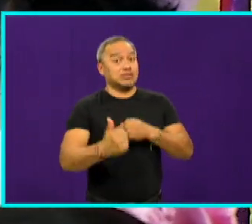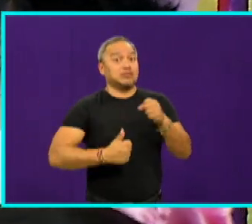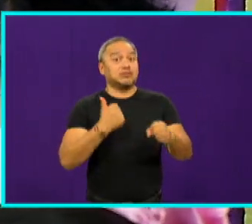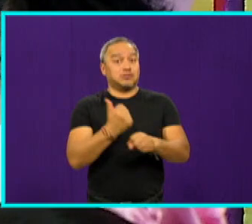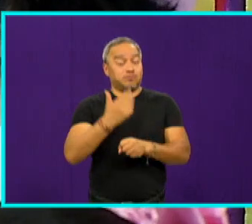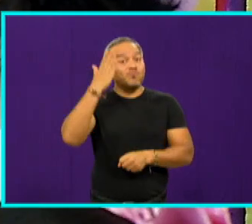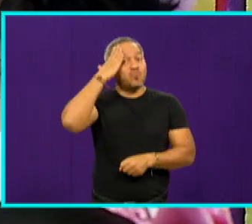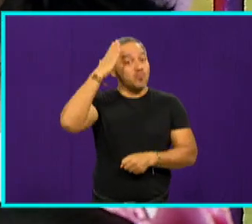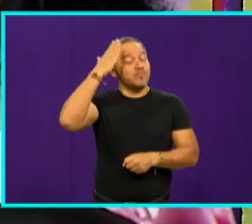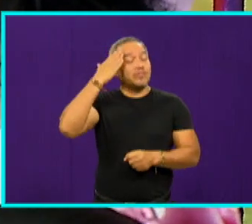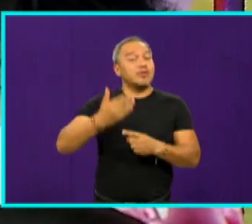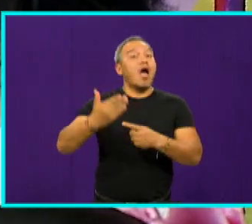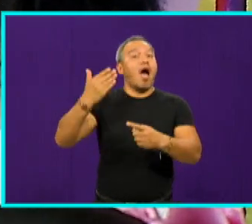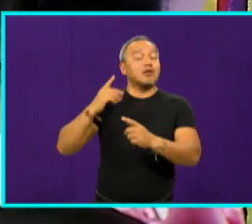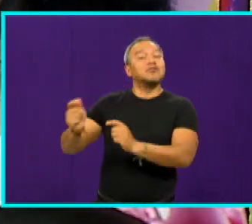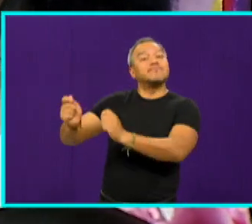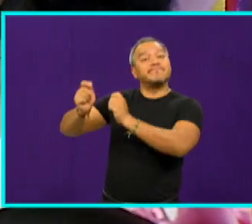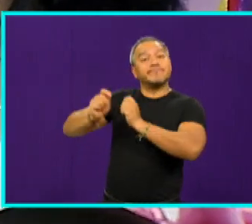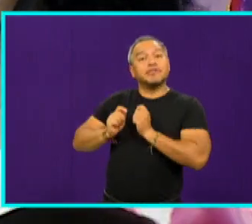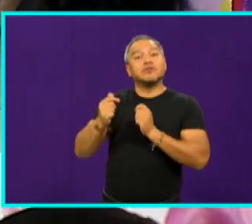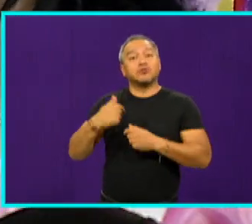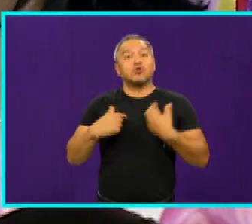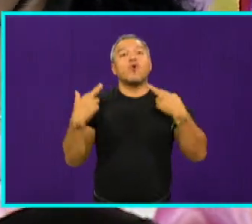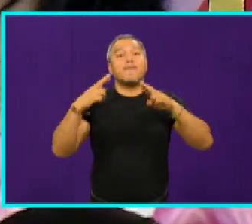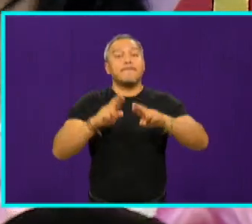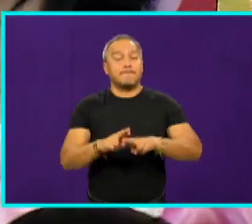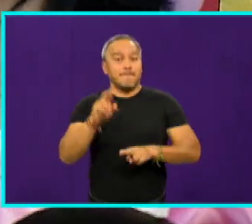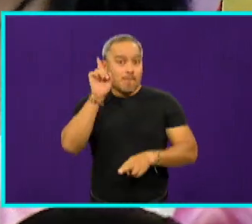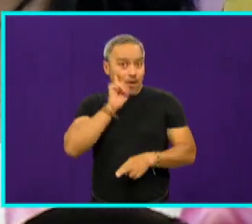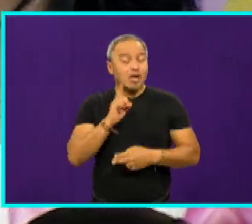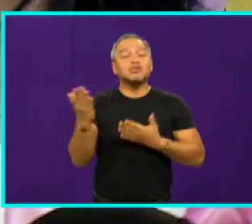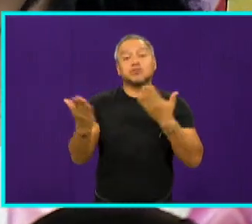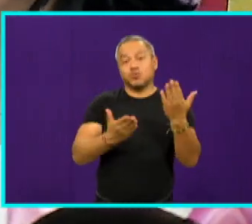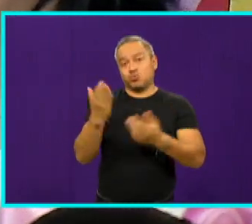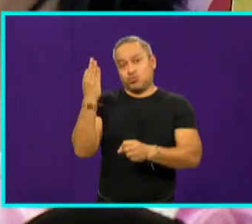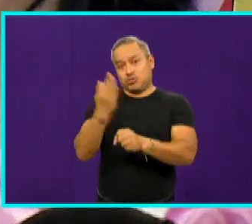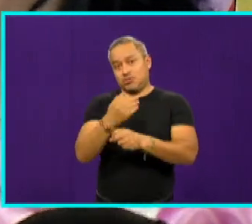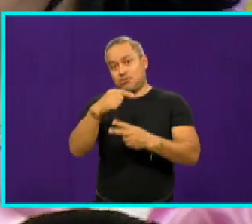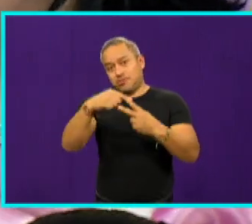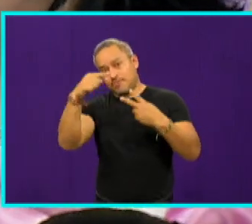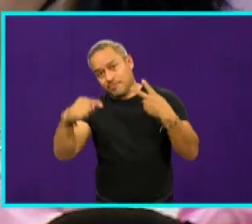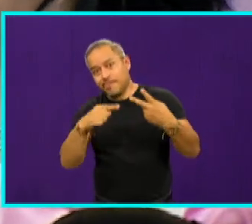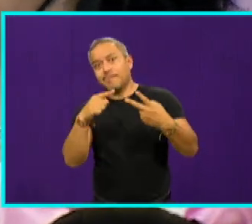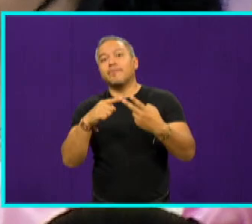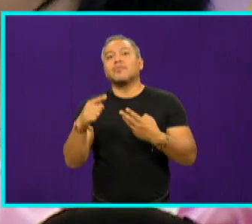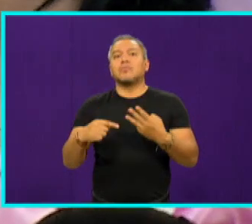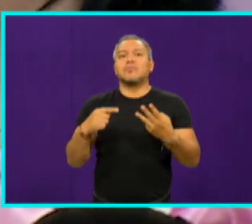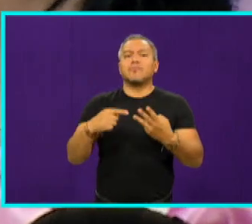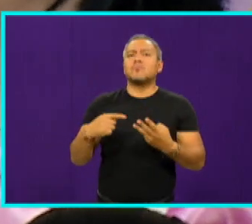esto, y como tanto soy maestra, soy estudiante. Yo me apoyo,